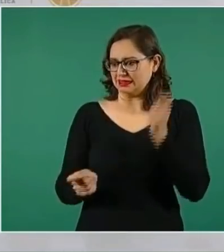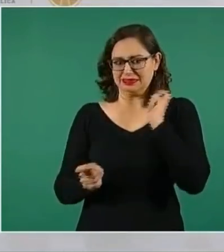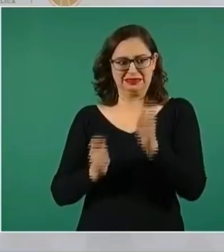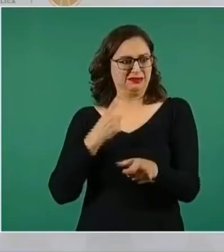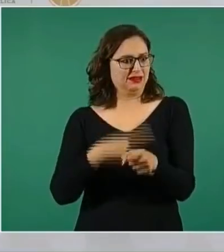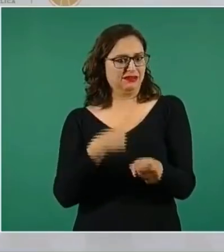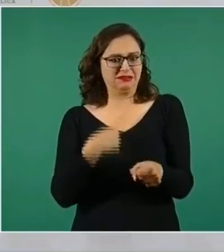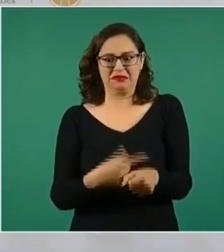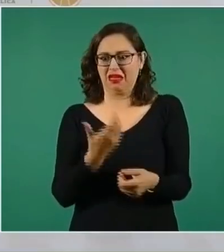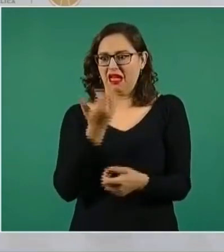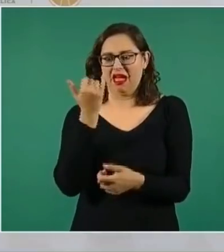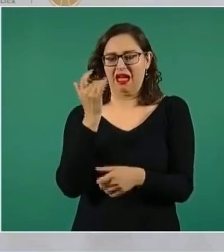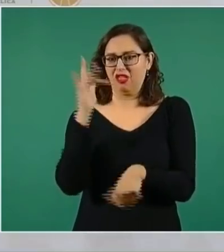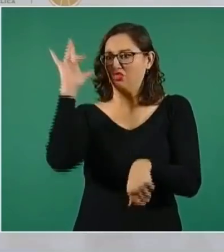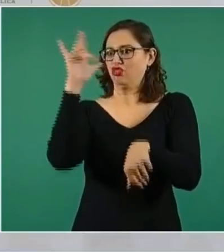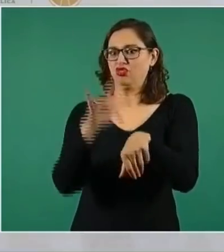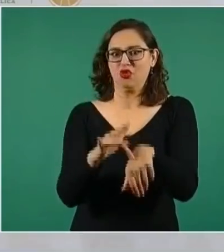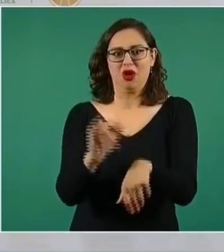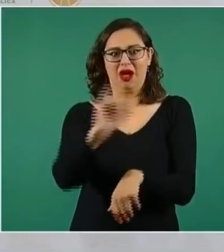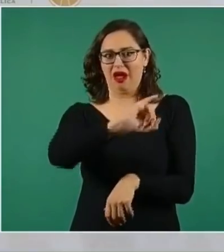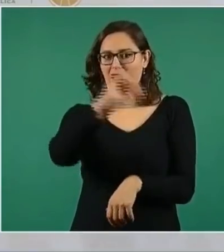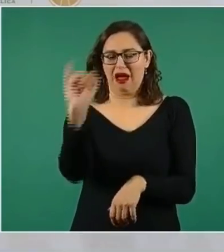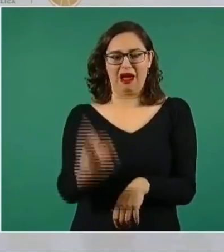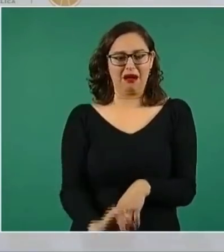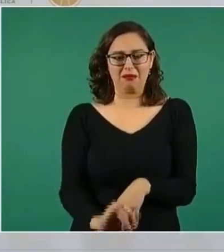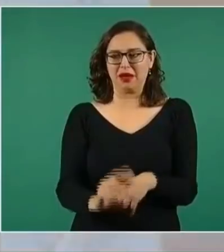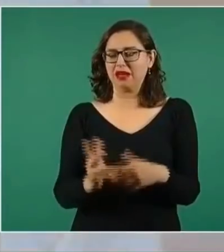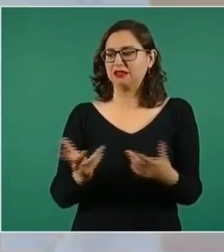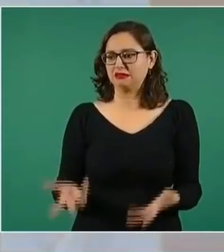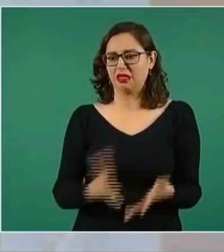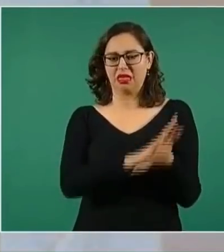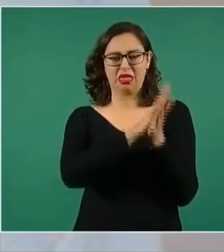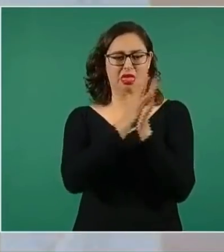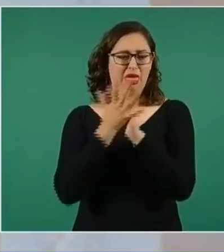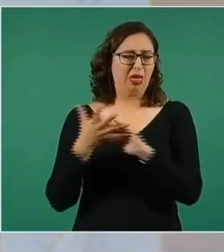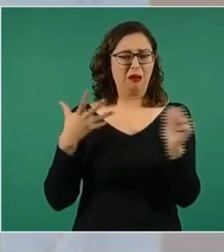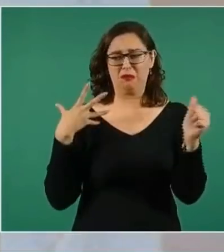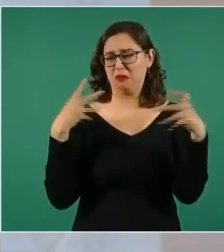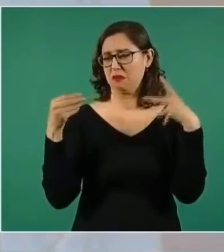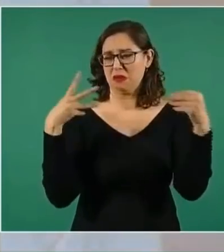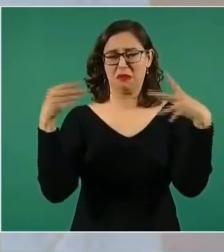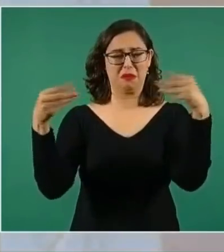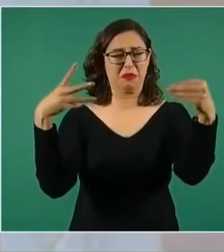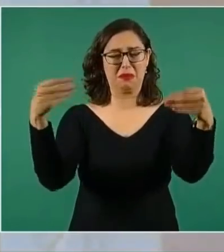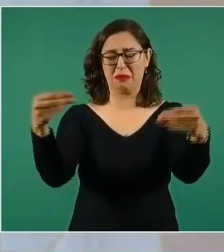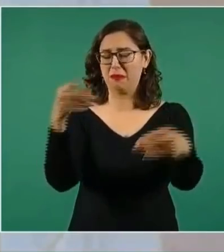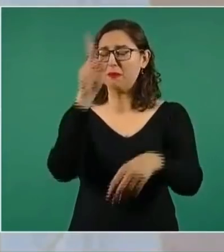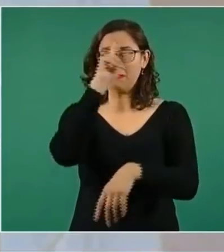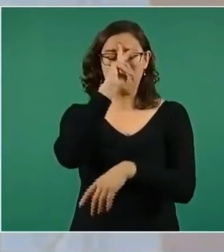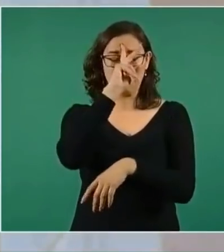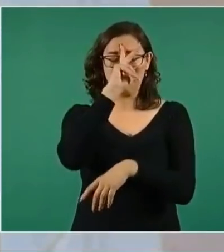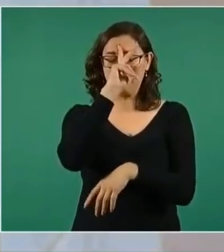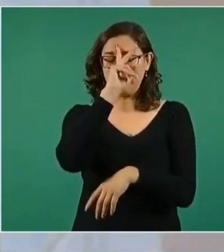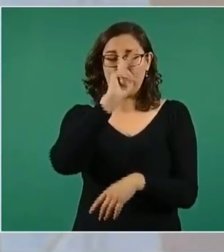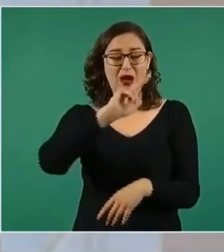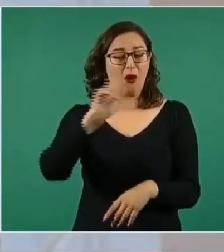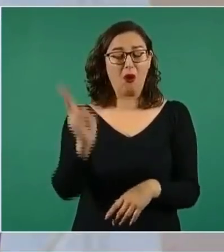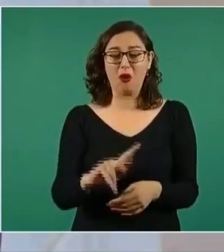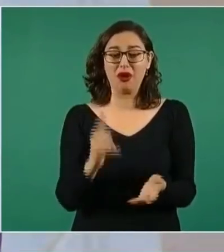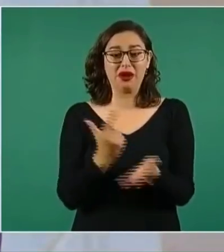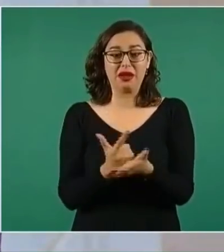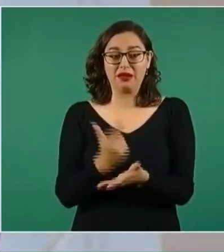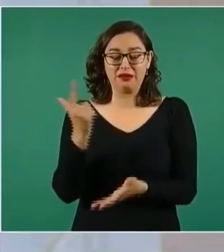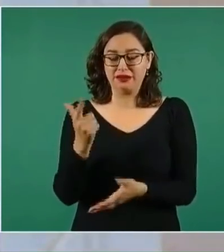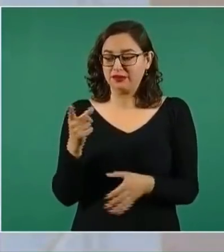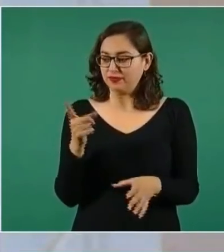enfrentar y se convertían en terribles epidemias. La gente contagiada no